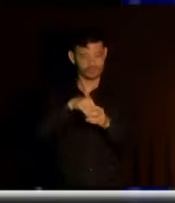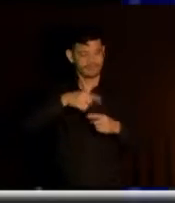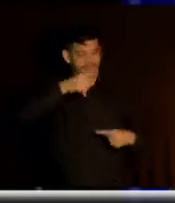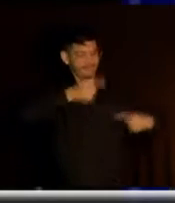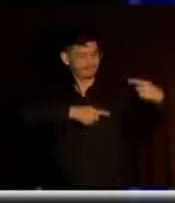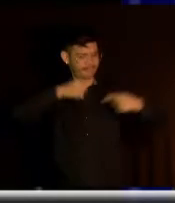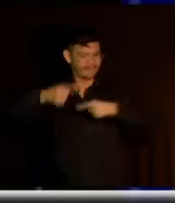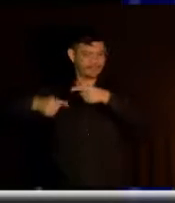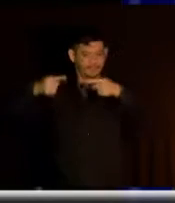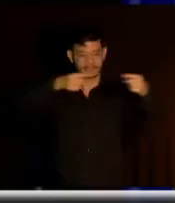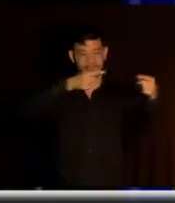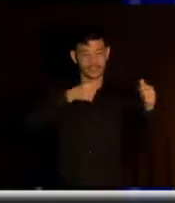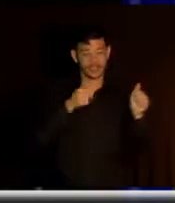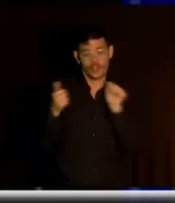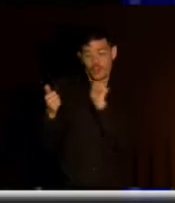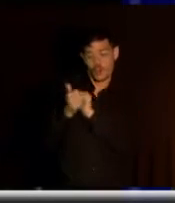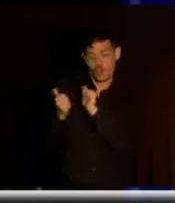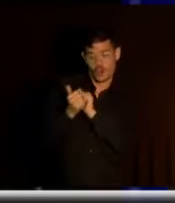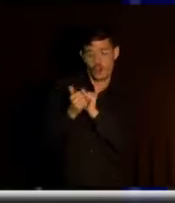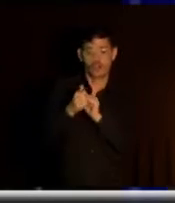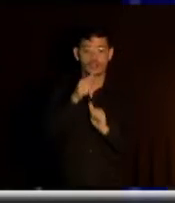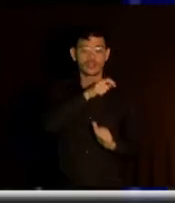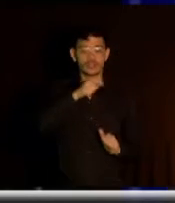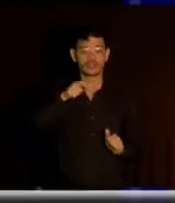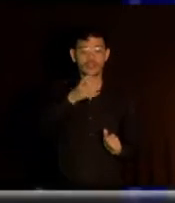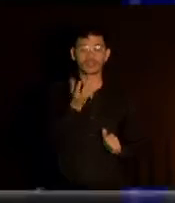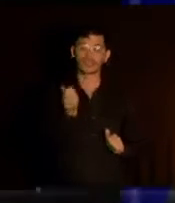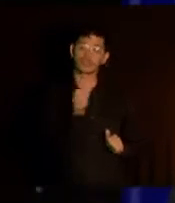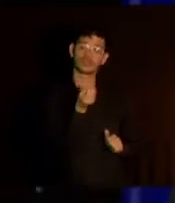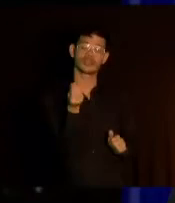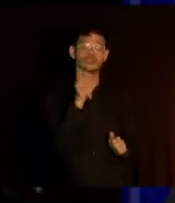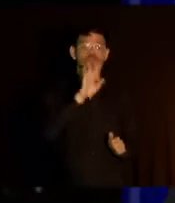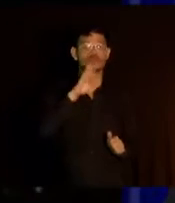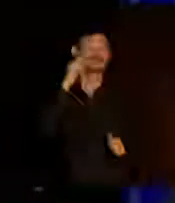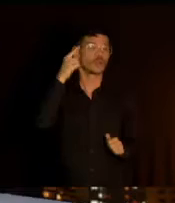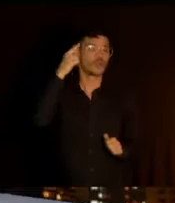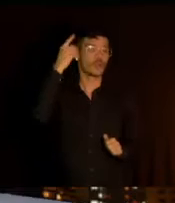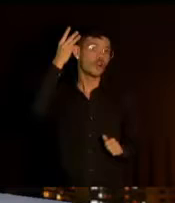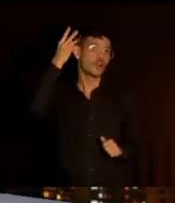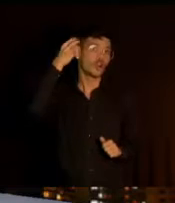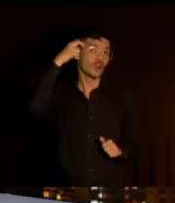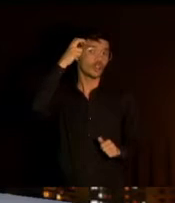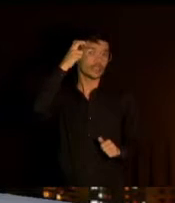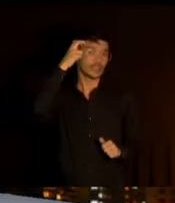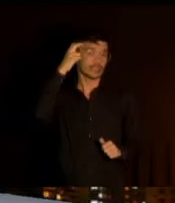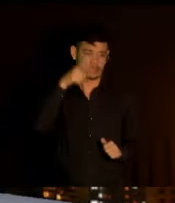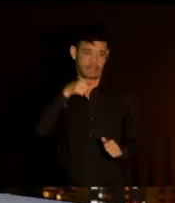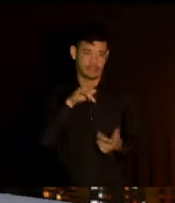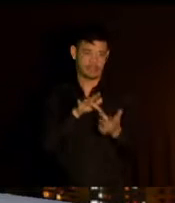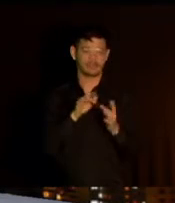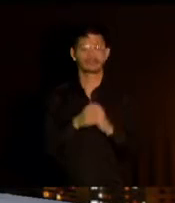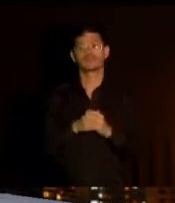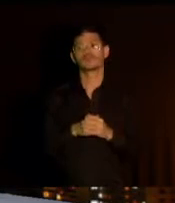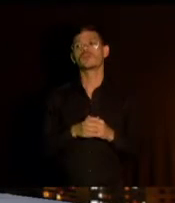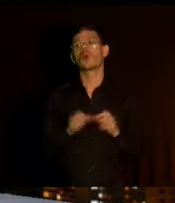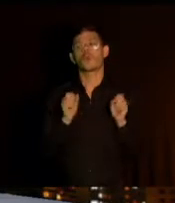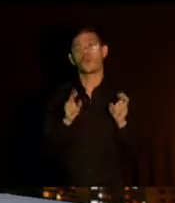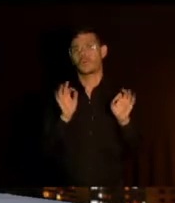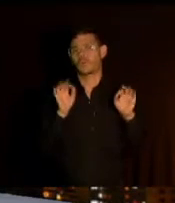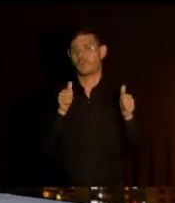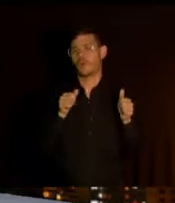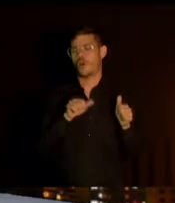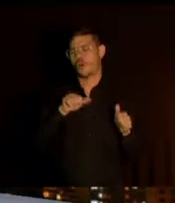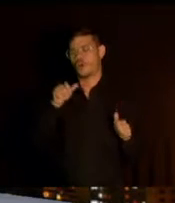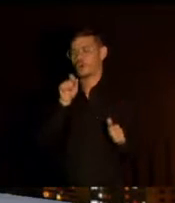estarían y competirían con las categorías de cognitivos. Muy bien, hay otra pregunta, yo creo que va dirigida al presidente Julio